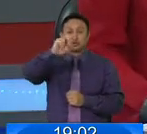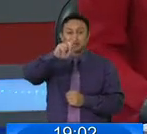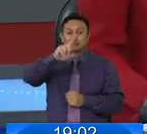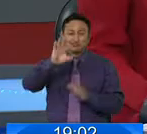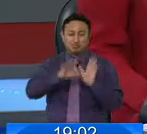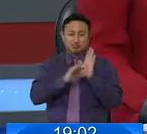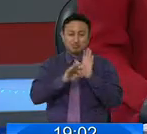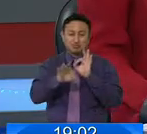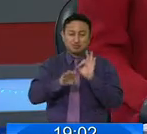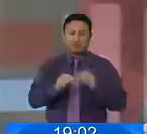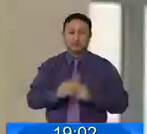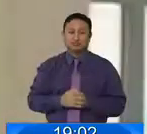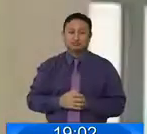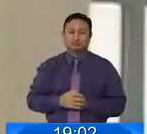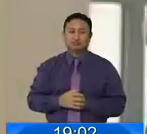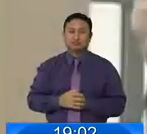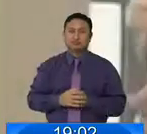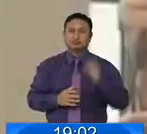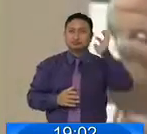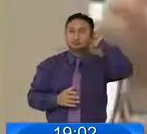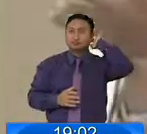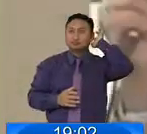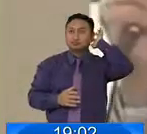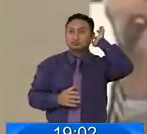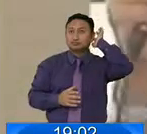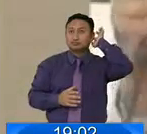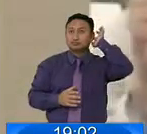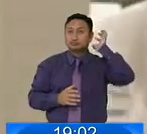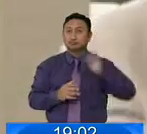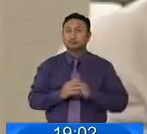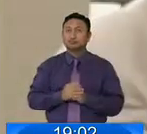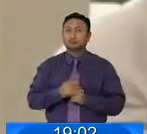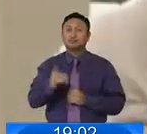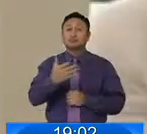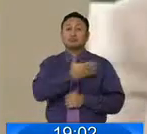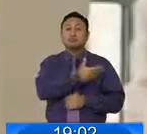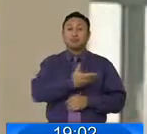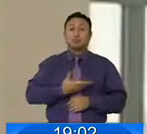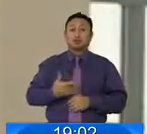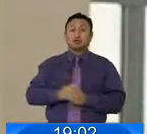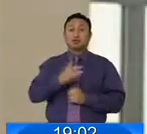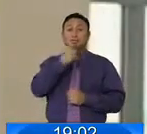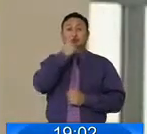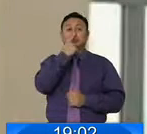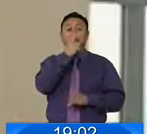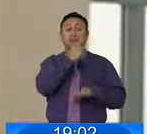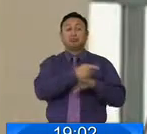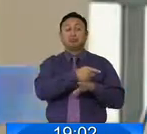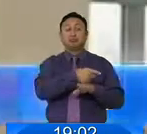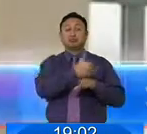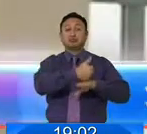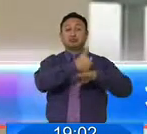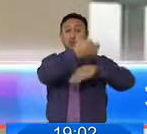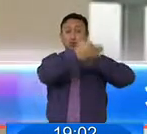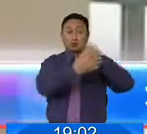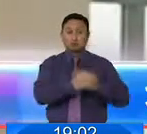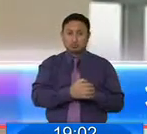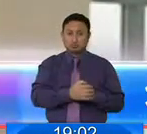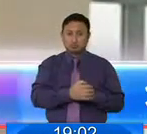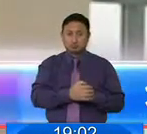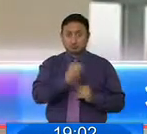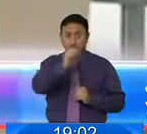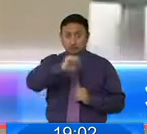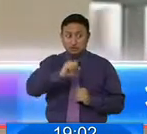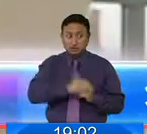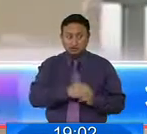detalles. Que el presidente va a meter las manos en la corte. Por supuesto que la vamos a meter. Para mejorar